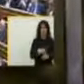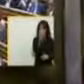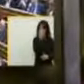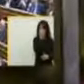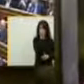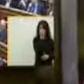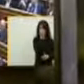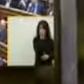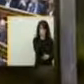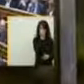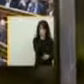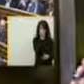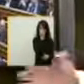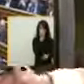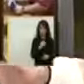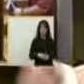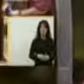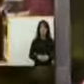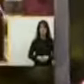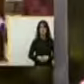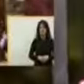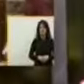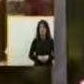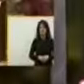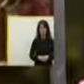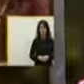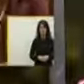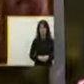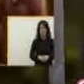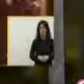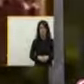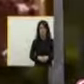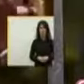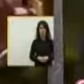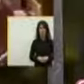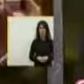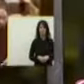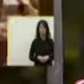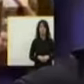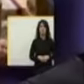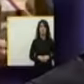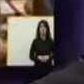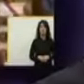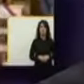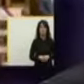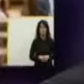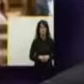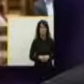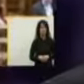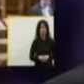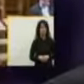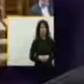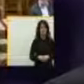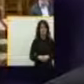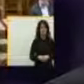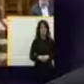en la que pide a Sánchez que continúe negociando a partir de esta noche. Pablo. Antes dije de juzgado de guardia, lo rectifico, es más